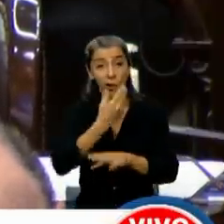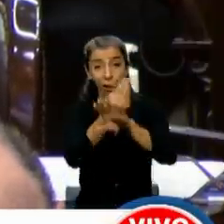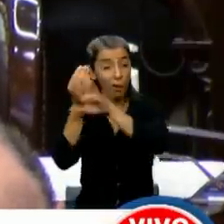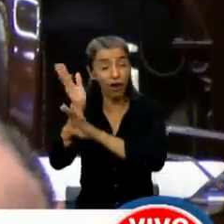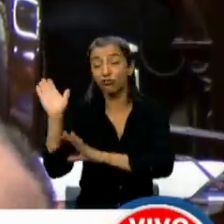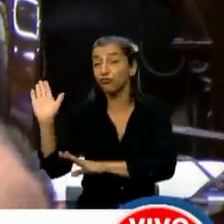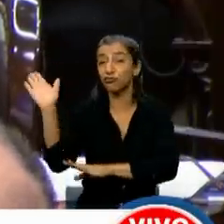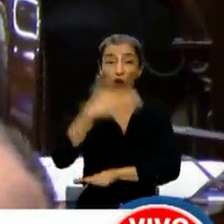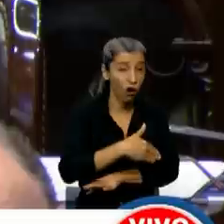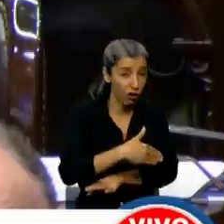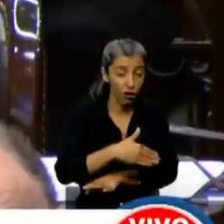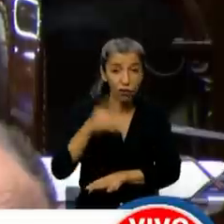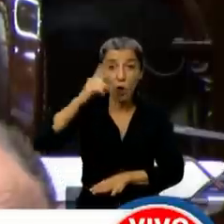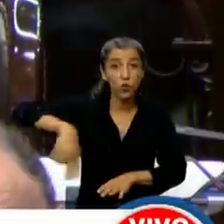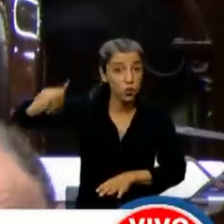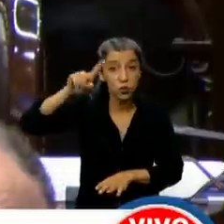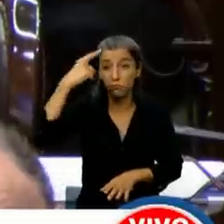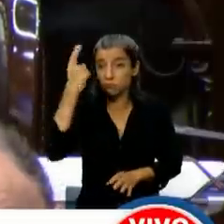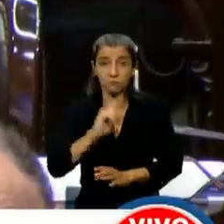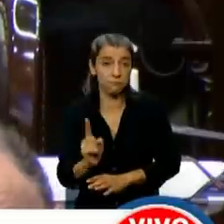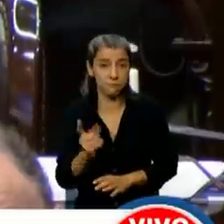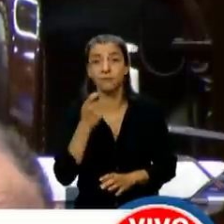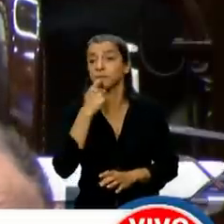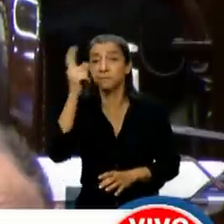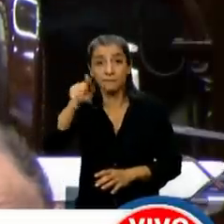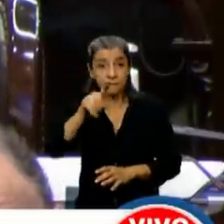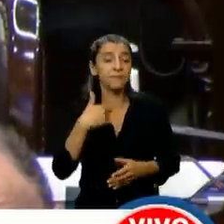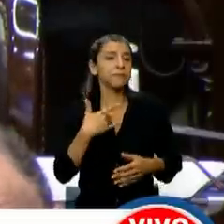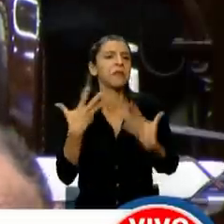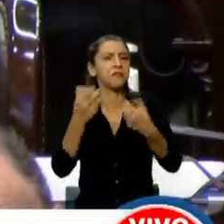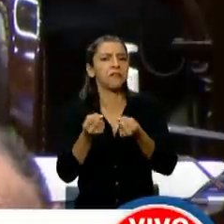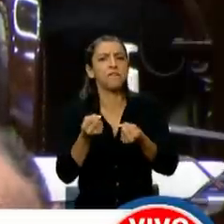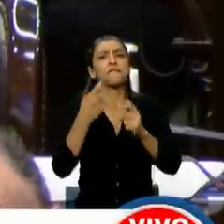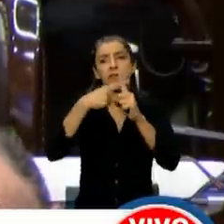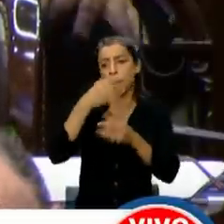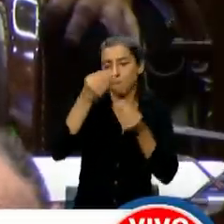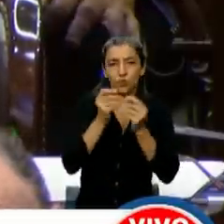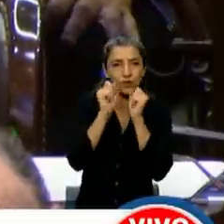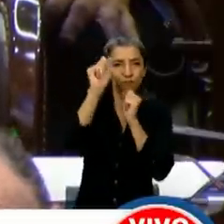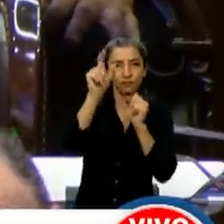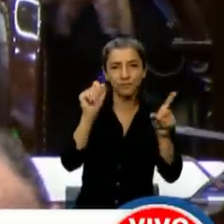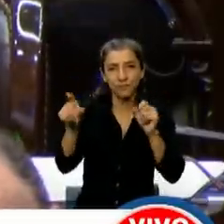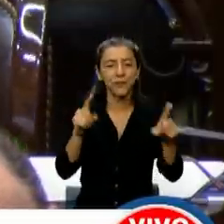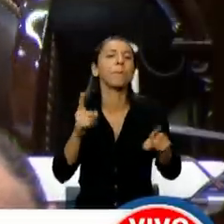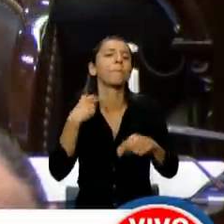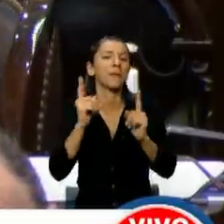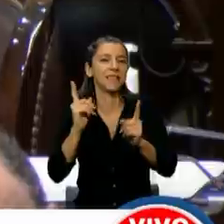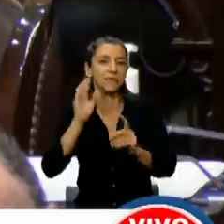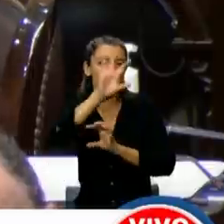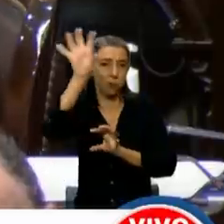no van a pensar que así como ellos defienden sus propios presupuestos en sus legislaturas provinciales